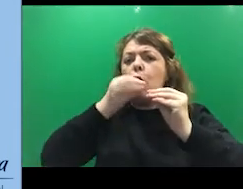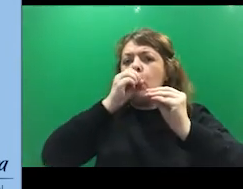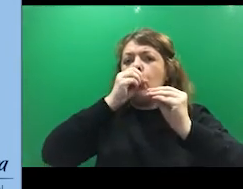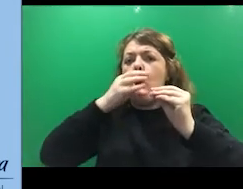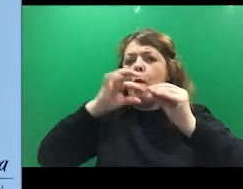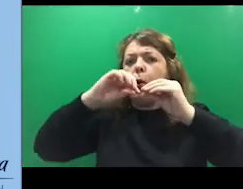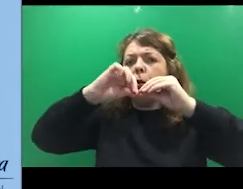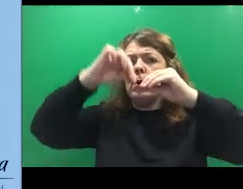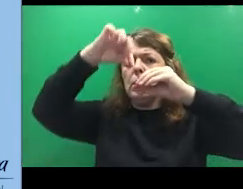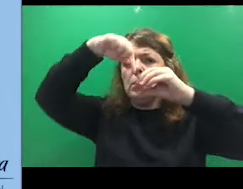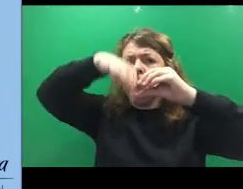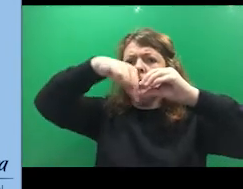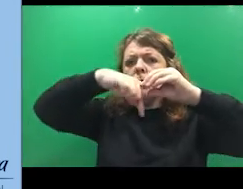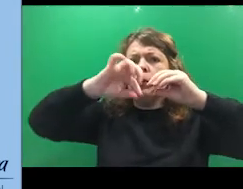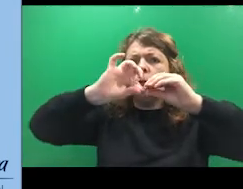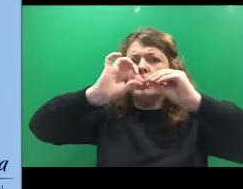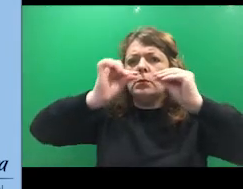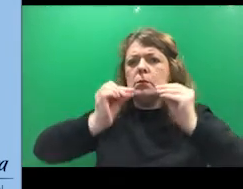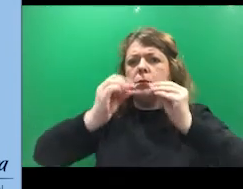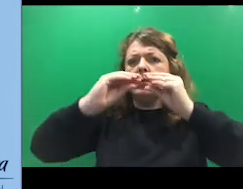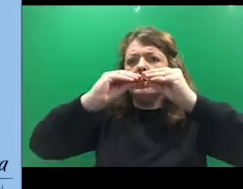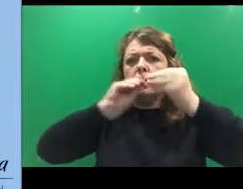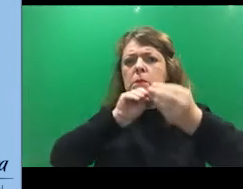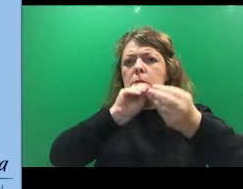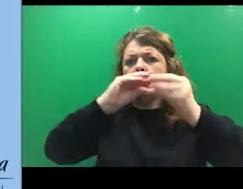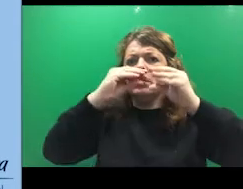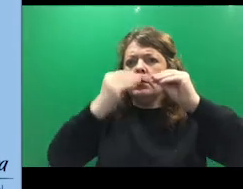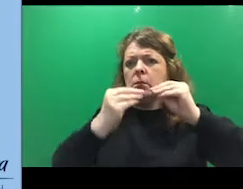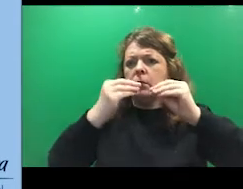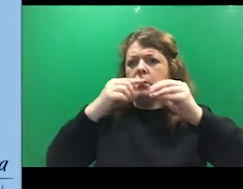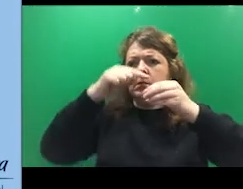Y colocamos el globo en el cuello de la botella.